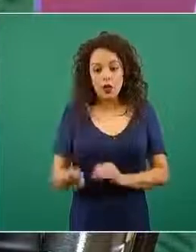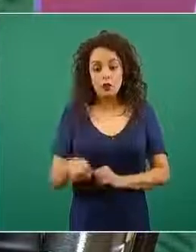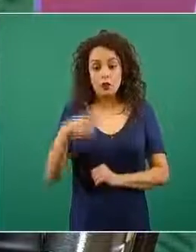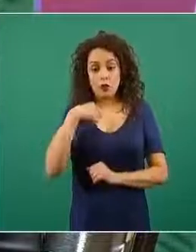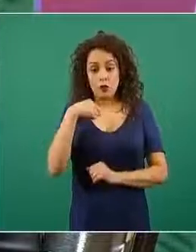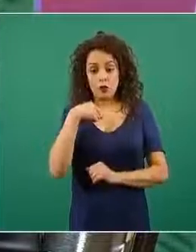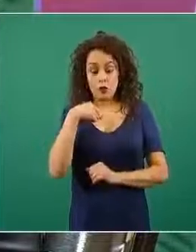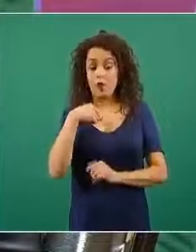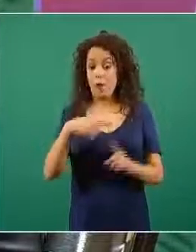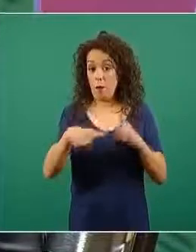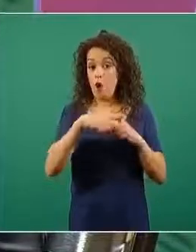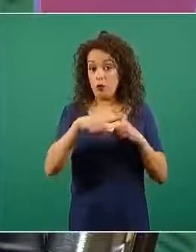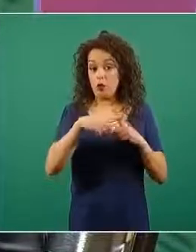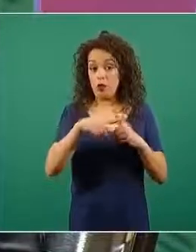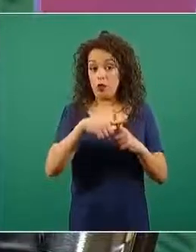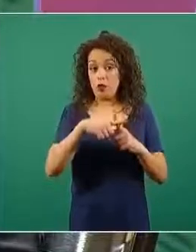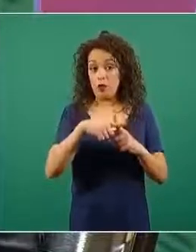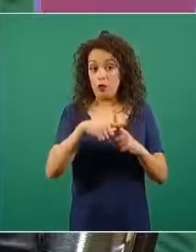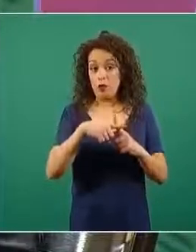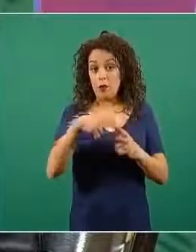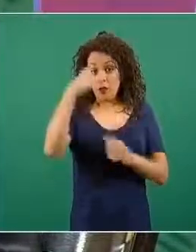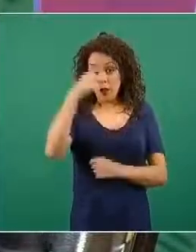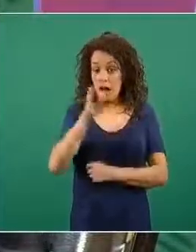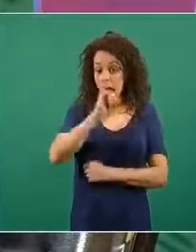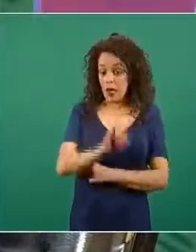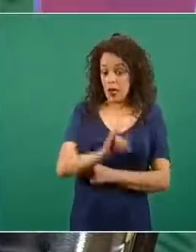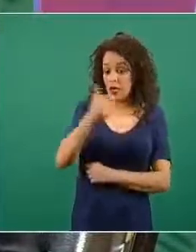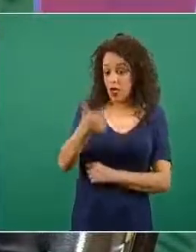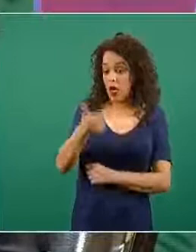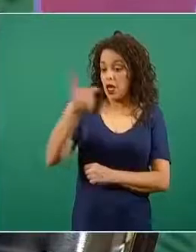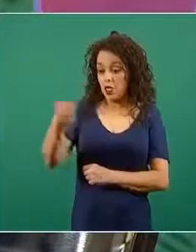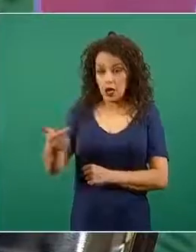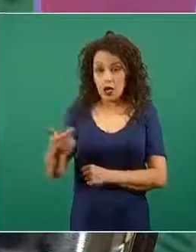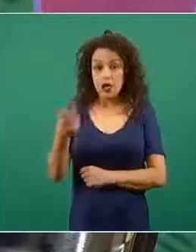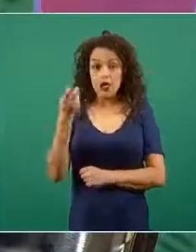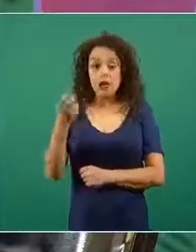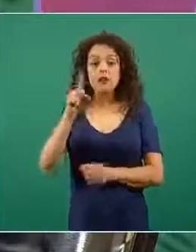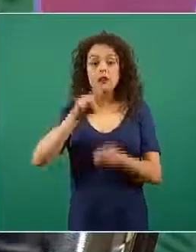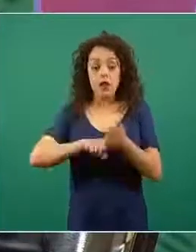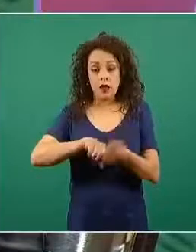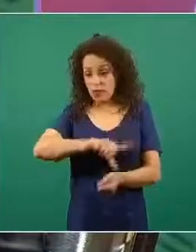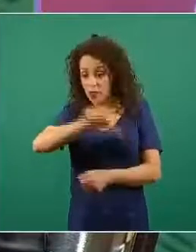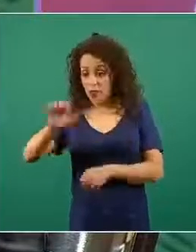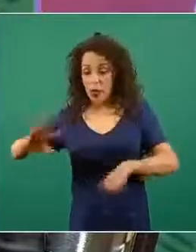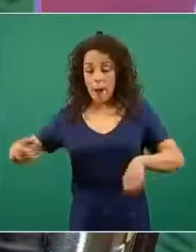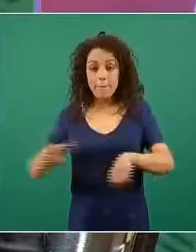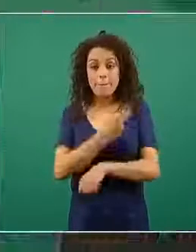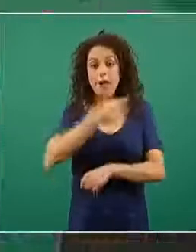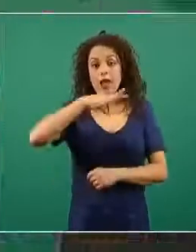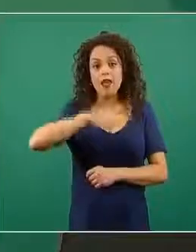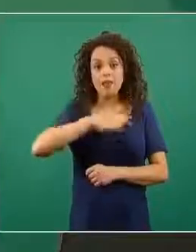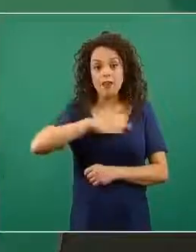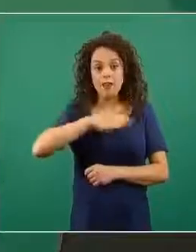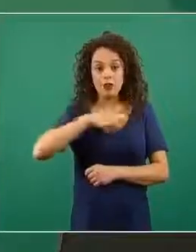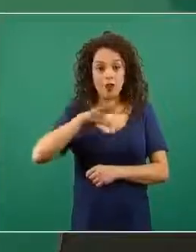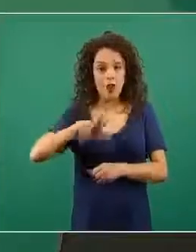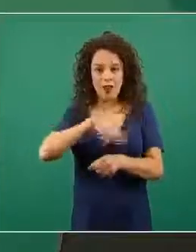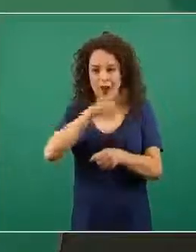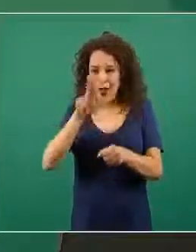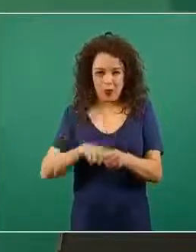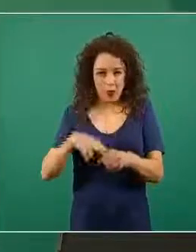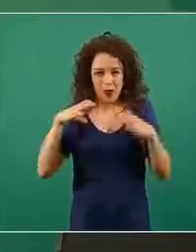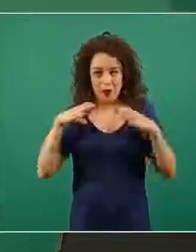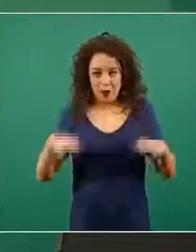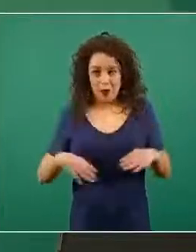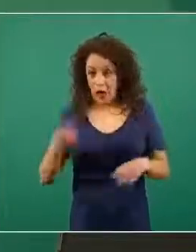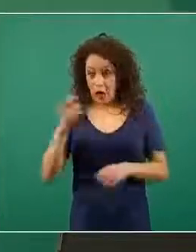un resultado positivo a la IgG, que es la que queda después de la infección natural, de cualquier forma no